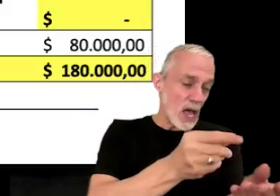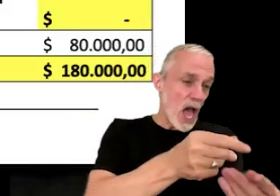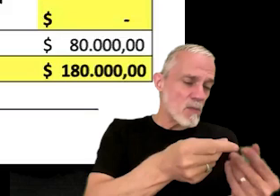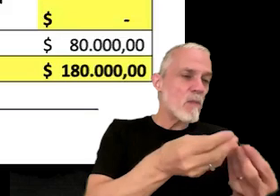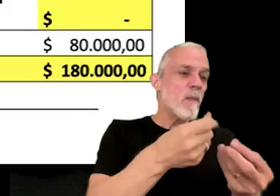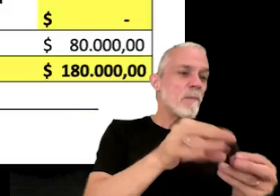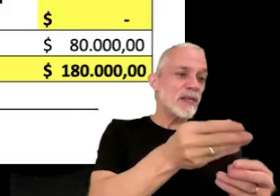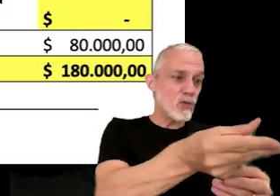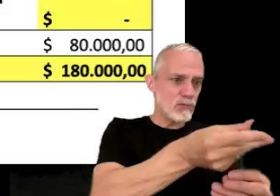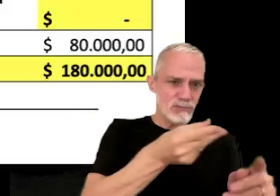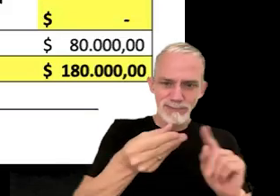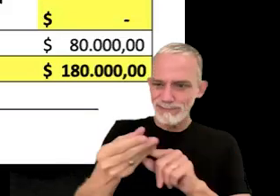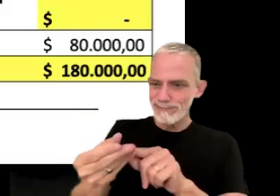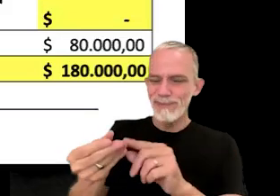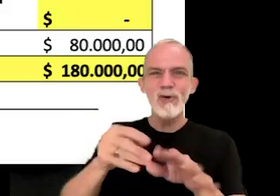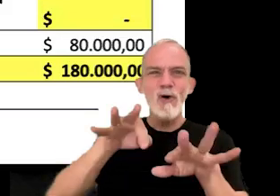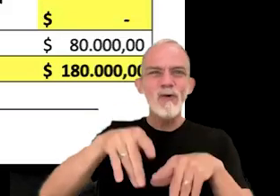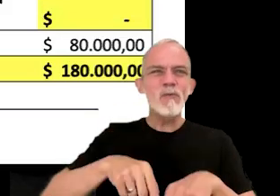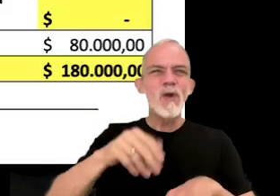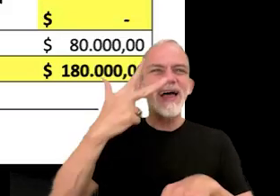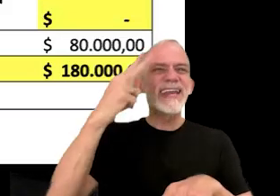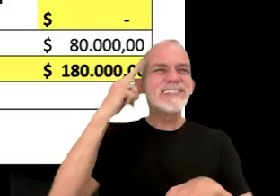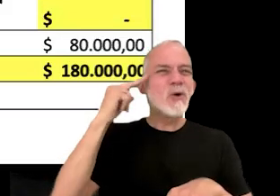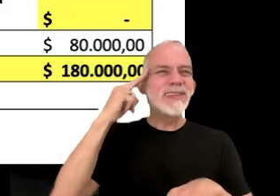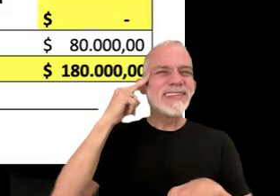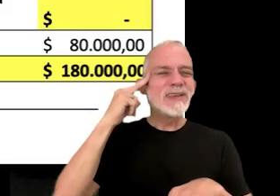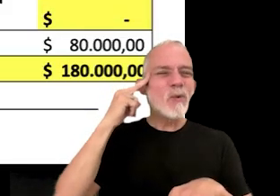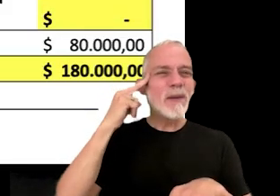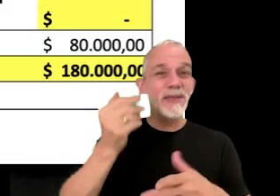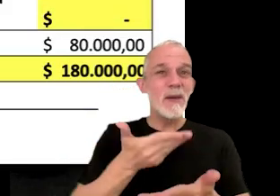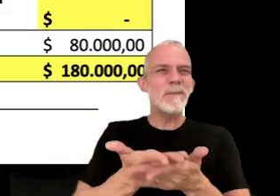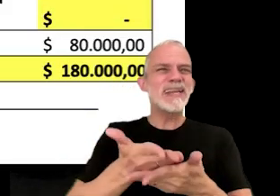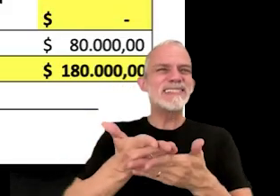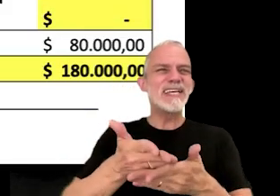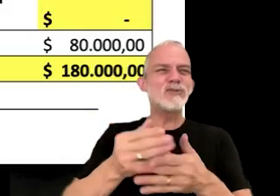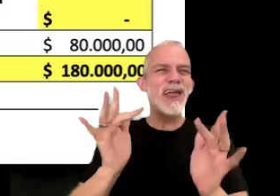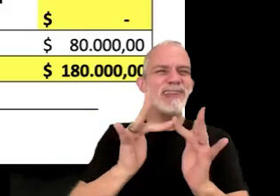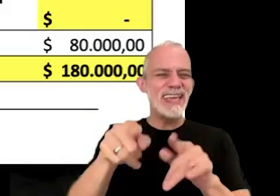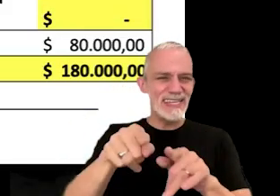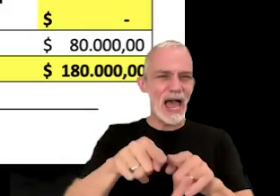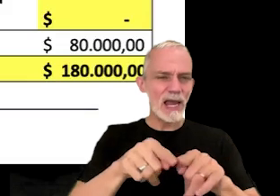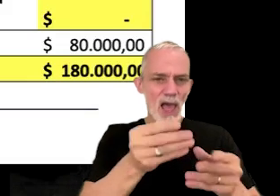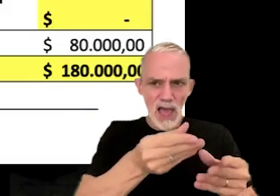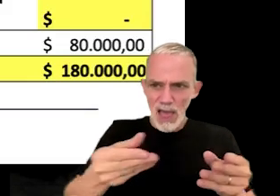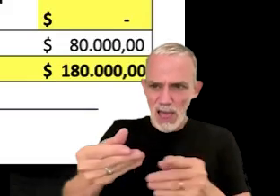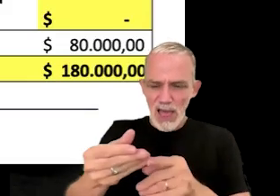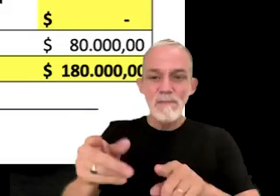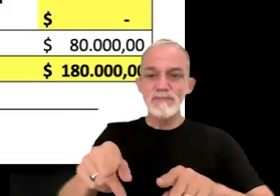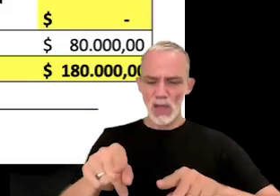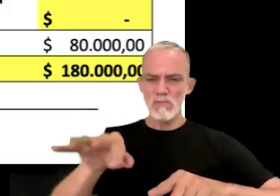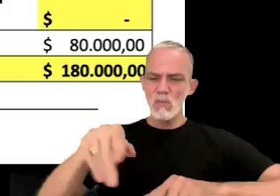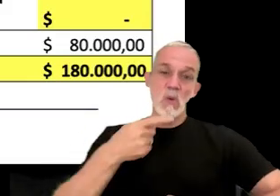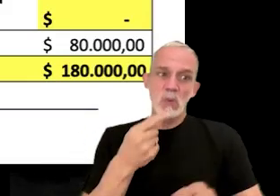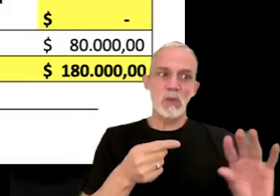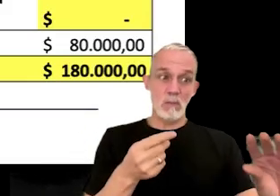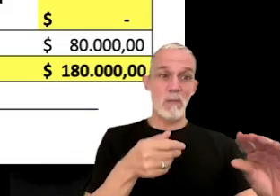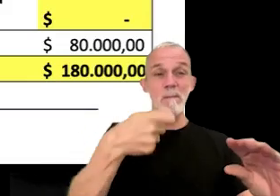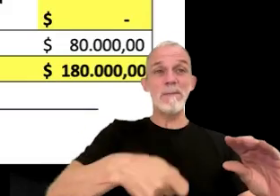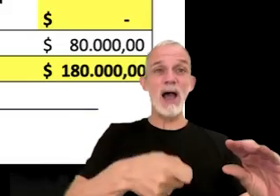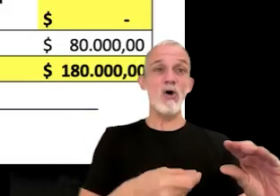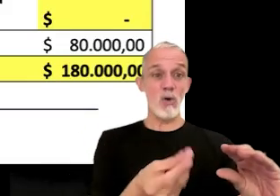o presentar un formulario 399 a través de presentaciones digitales en donde dice, bueno, este pago